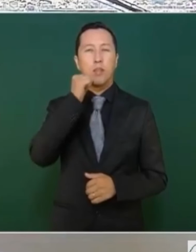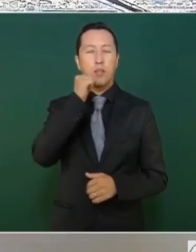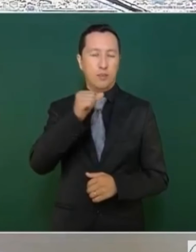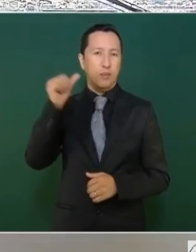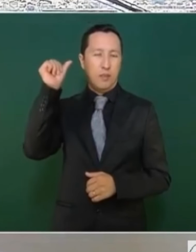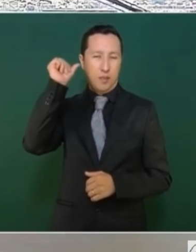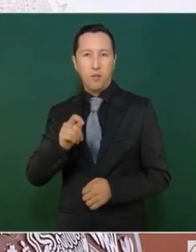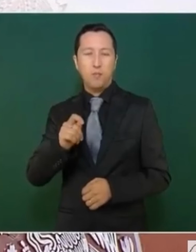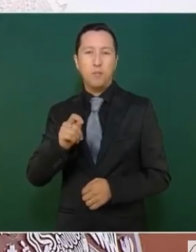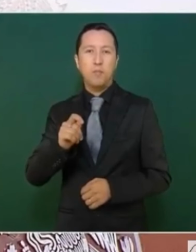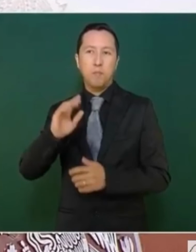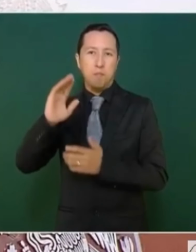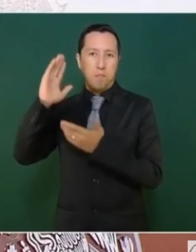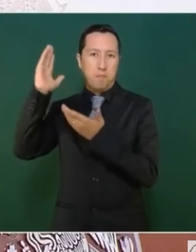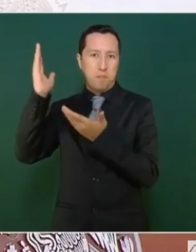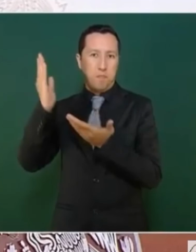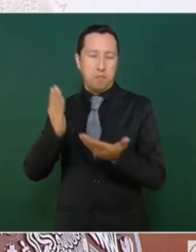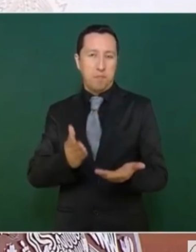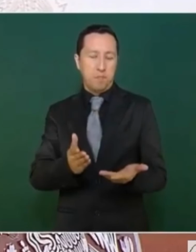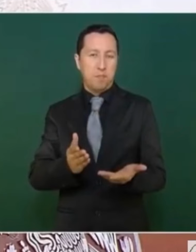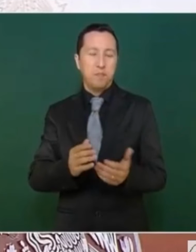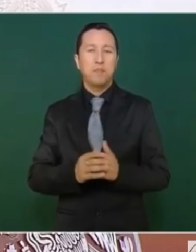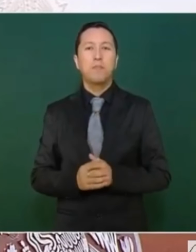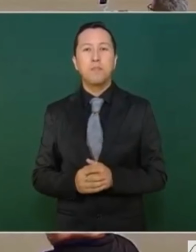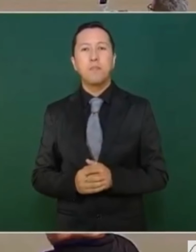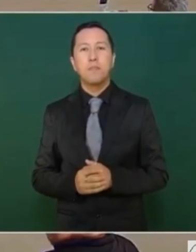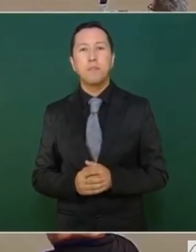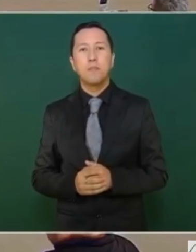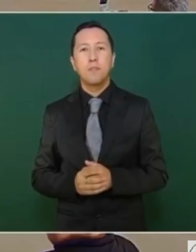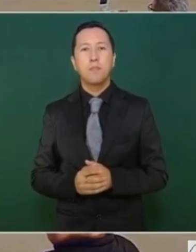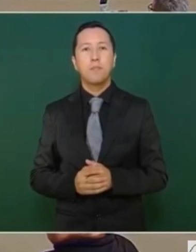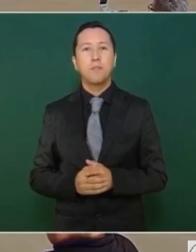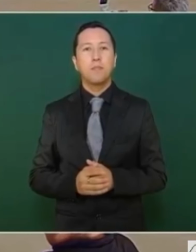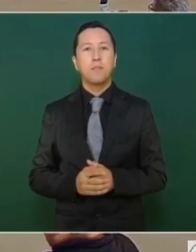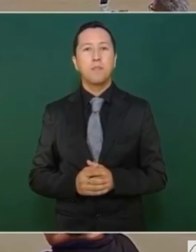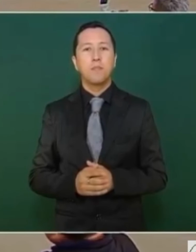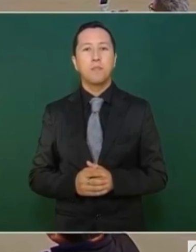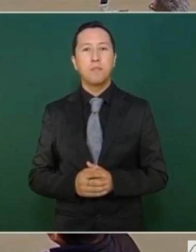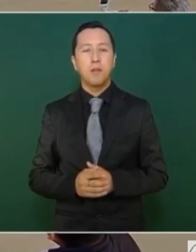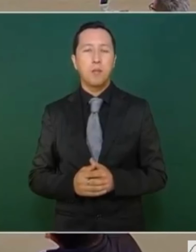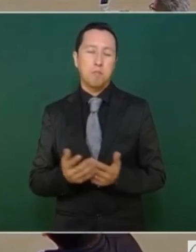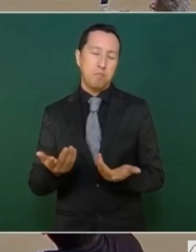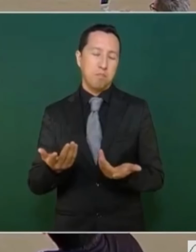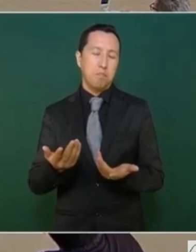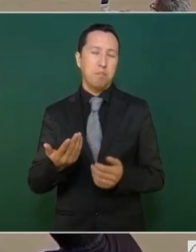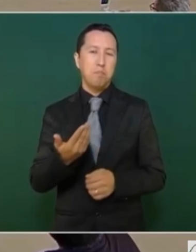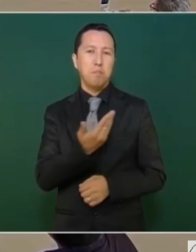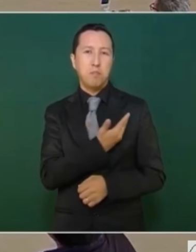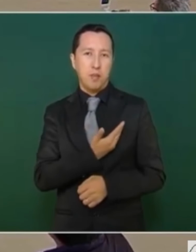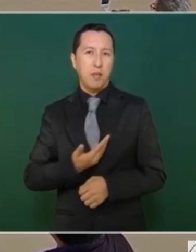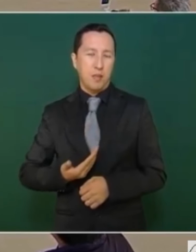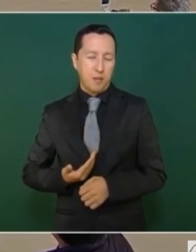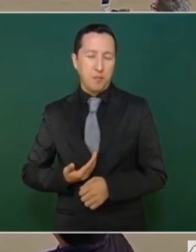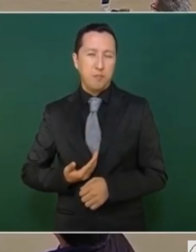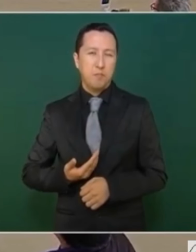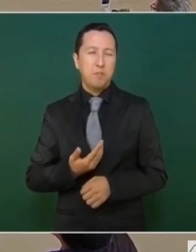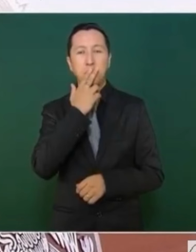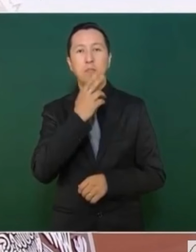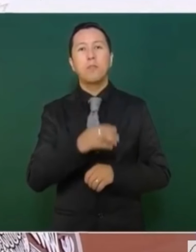Ucrania y mi presidente, porque lo estimo, de Estados